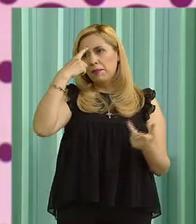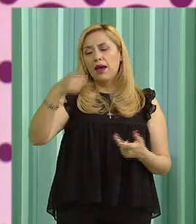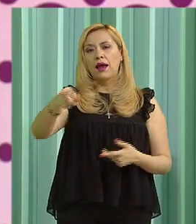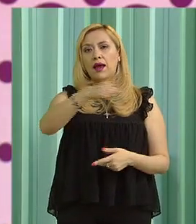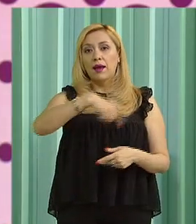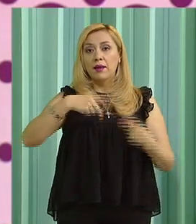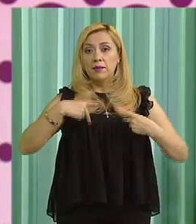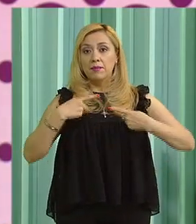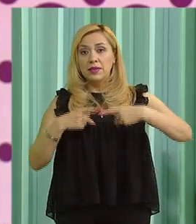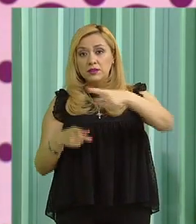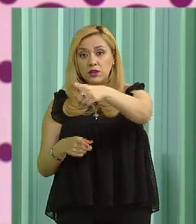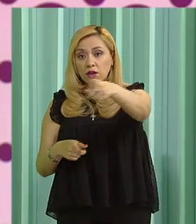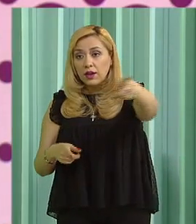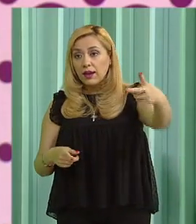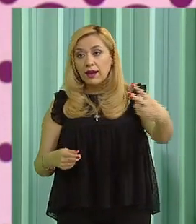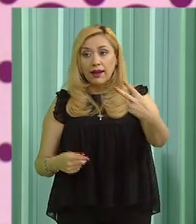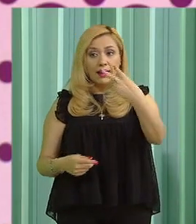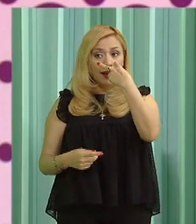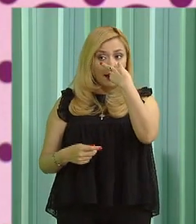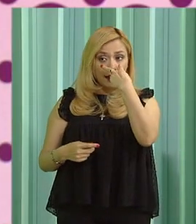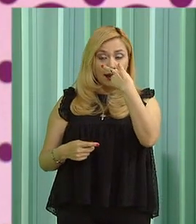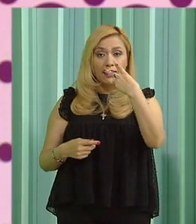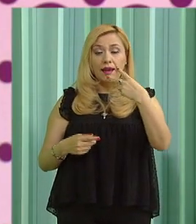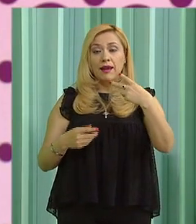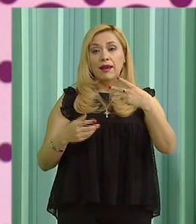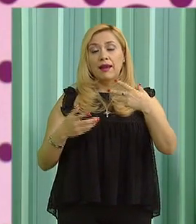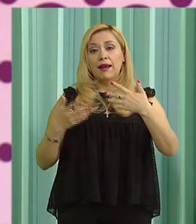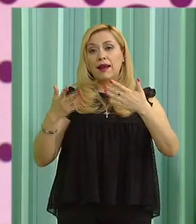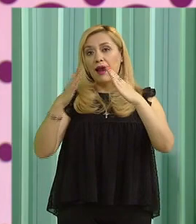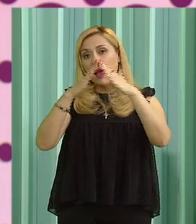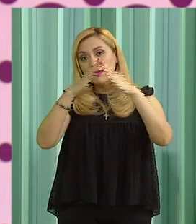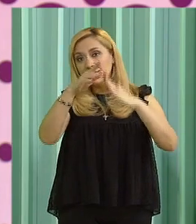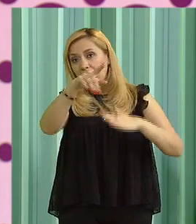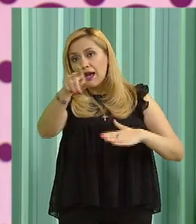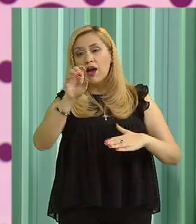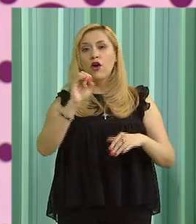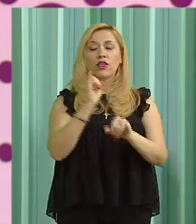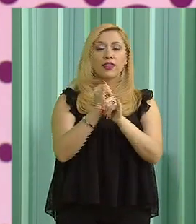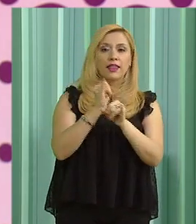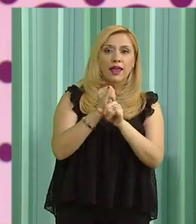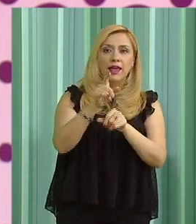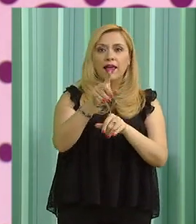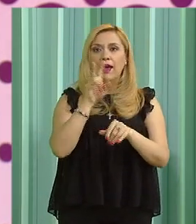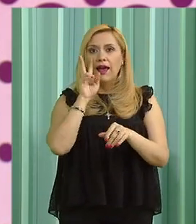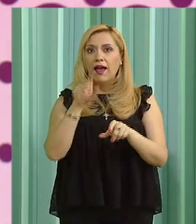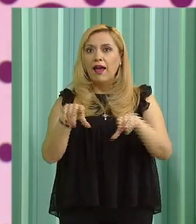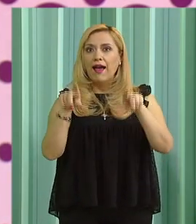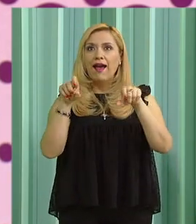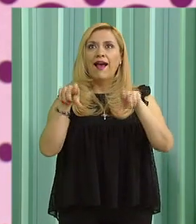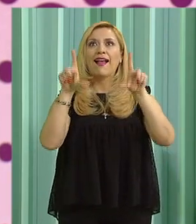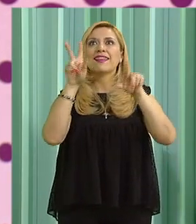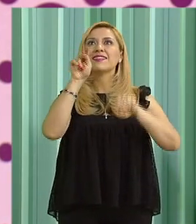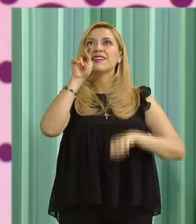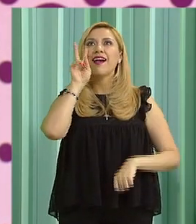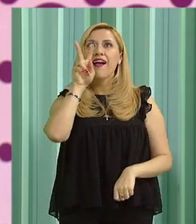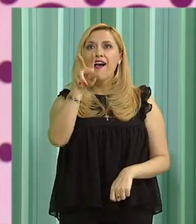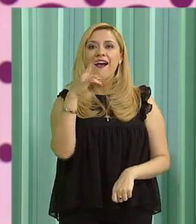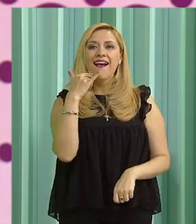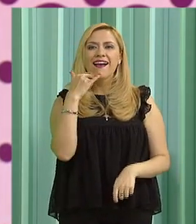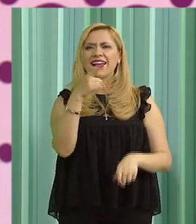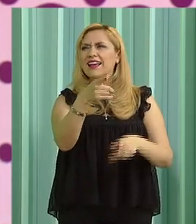que nos está viendo en sus casas o en diferentes plataformas pueda conocer un poquito de